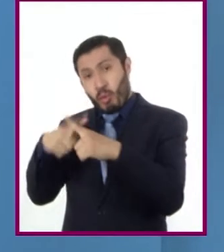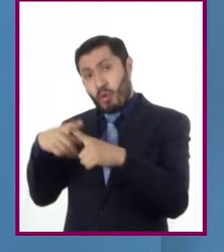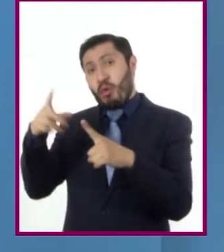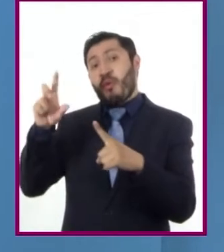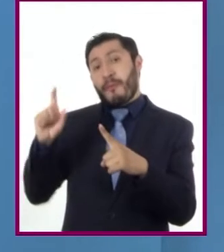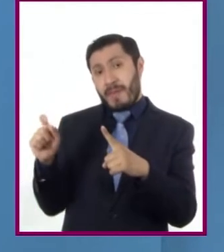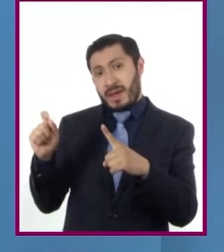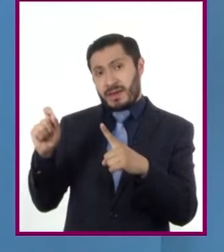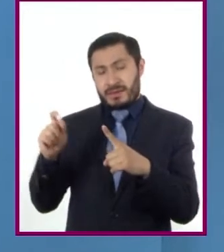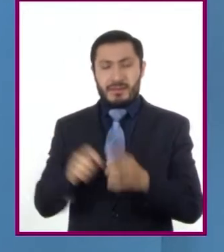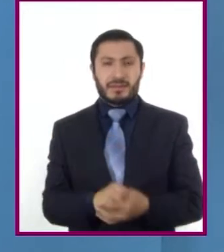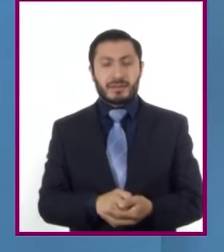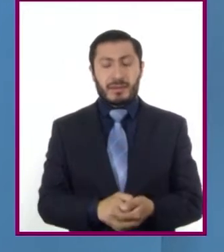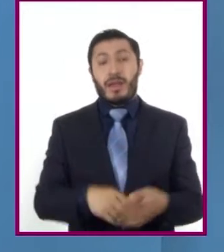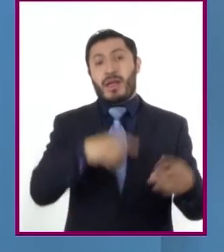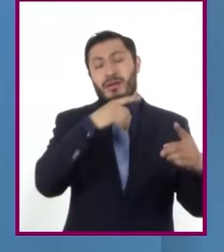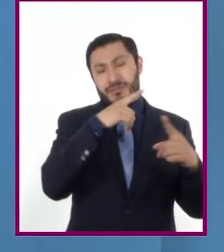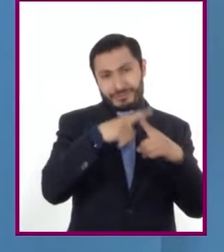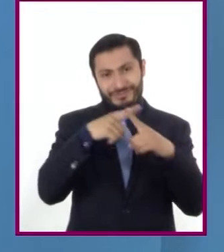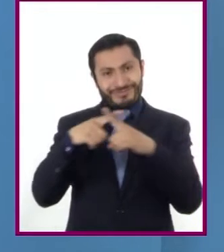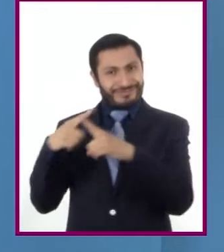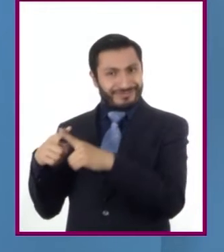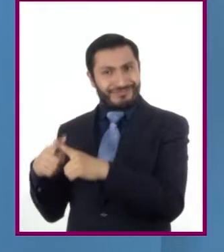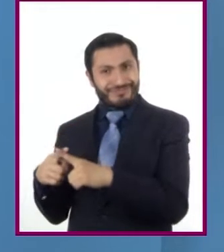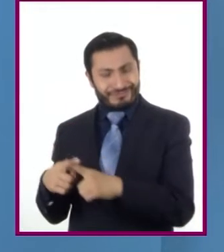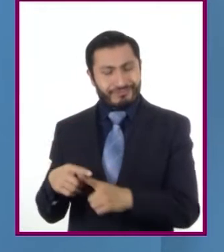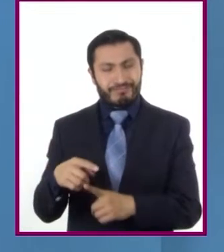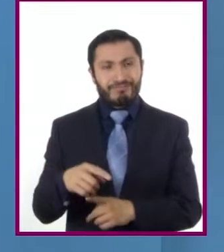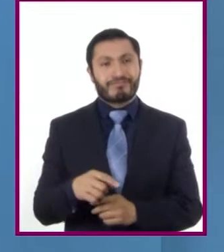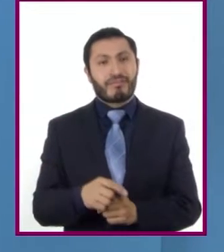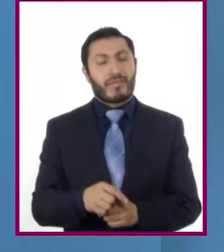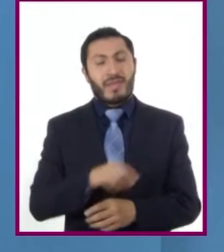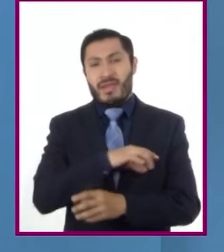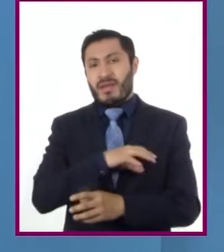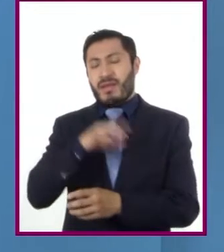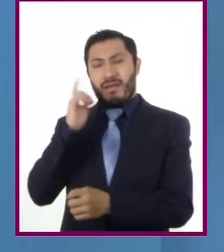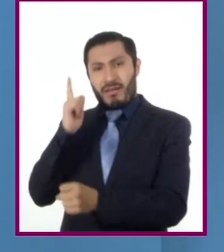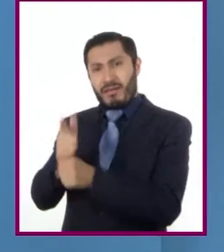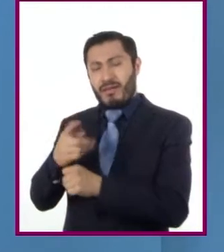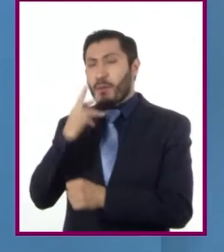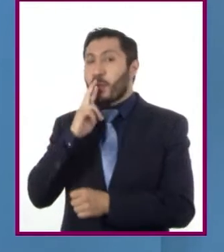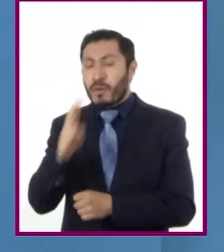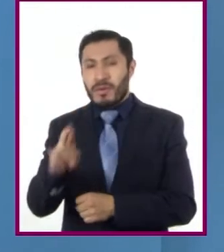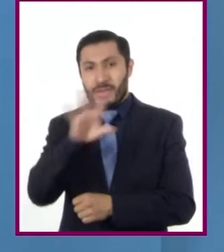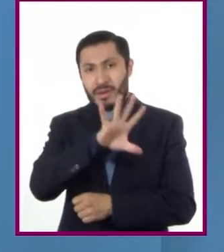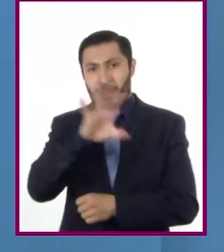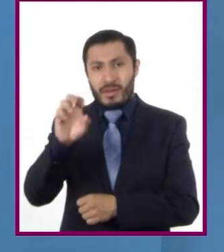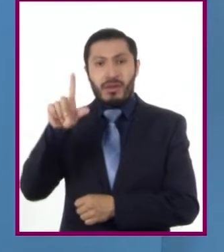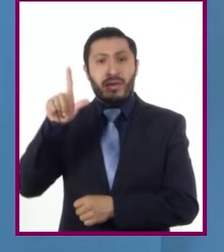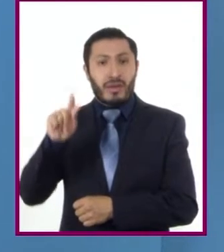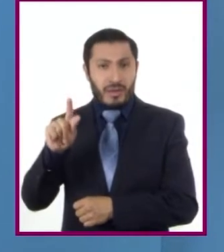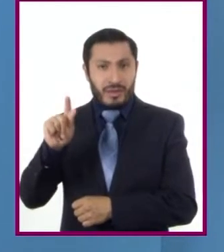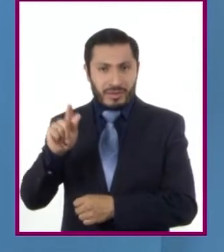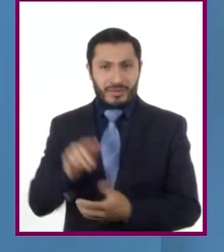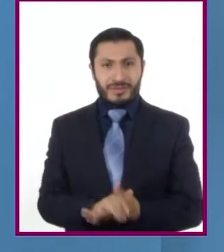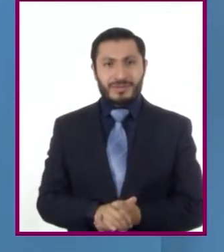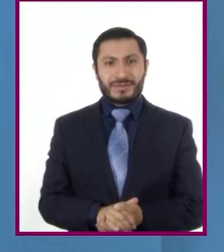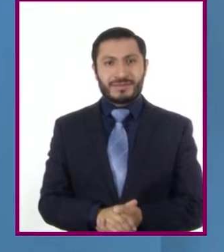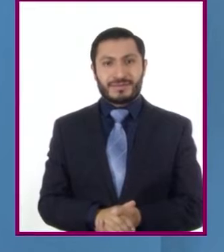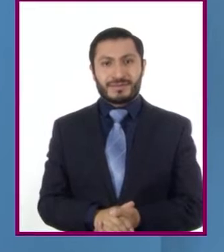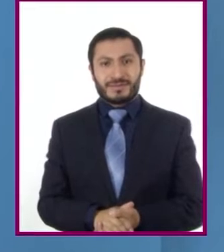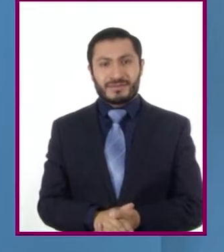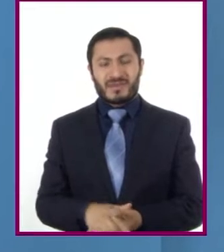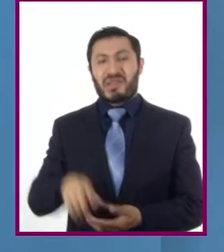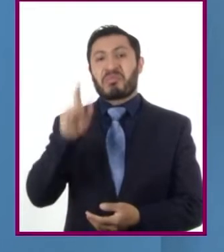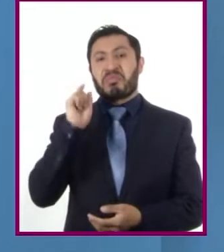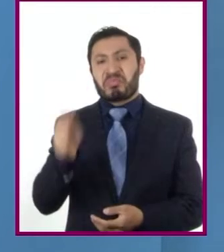20. Multiplicando estos valores, obtenemos el producto, que es 570.